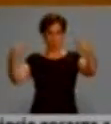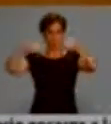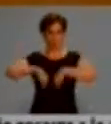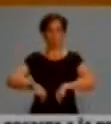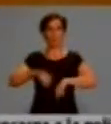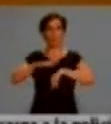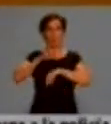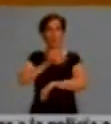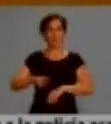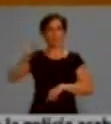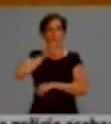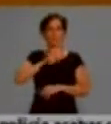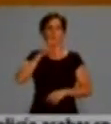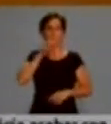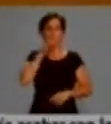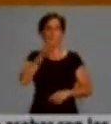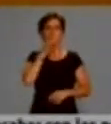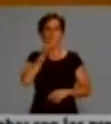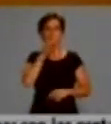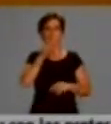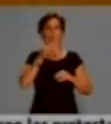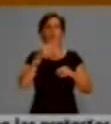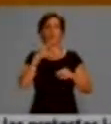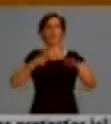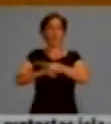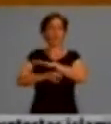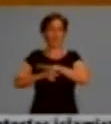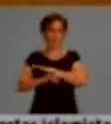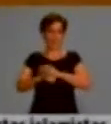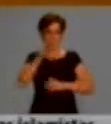enfáticamente que usted ha resistido el chantaje.